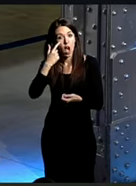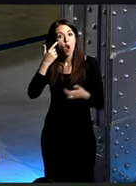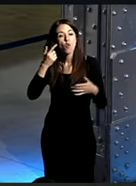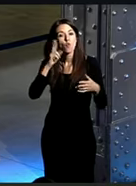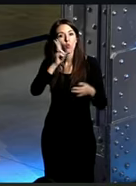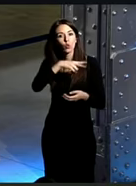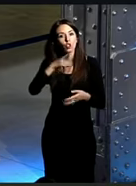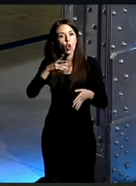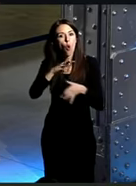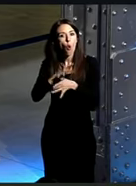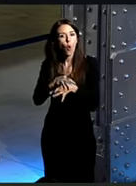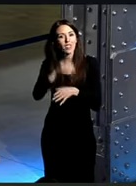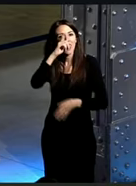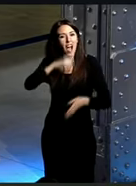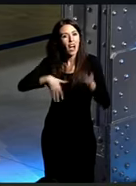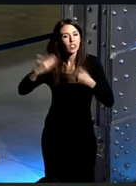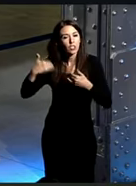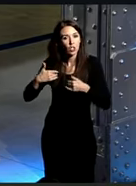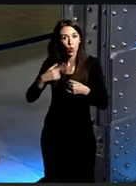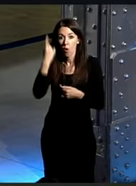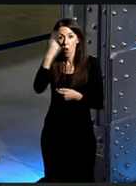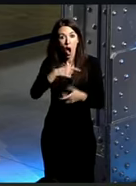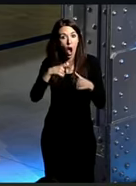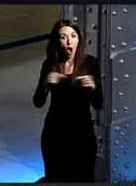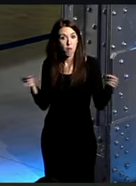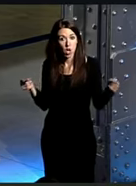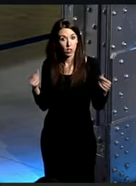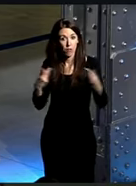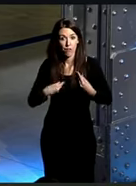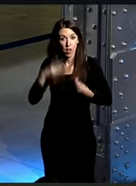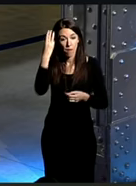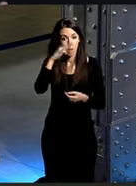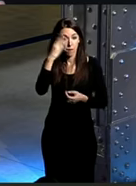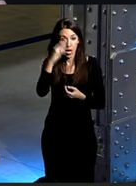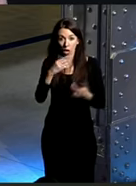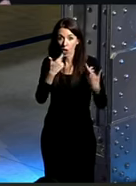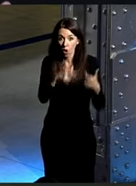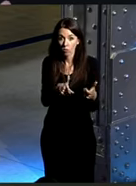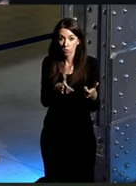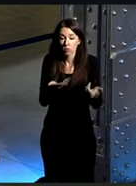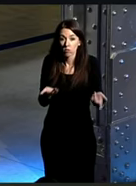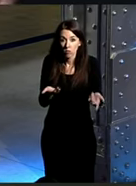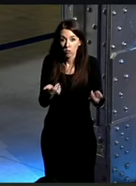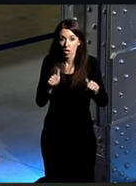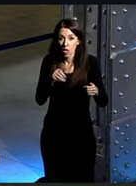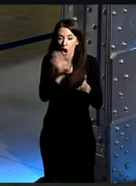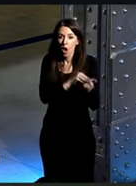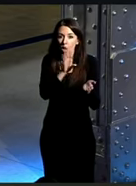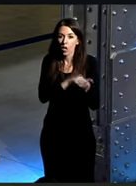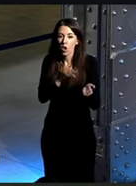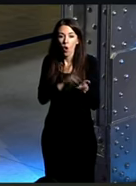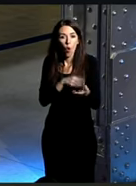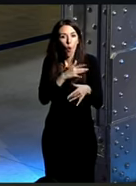Antiguo. Es el Museo del Juguete Antiguo. Unos japoneses que vivían en México, en una colonia llamada Doctores, empezaron a coleccionar